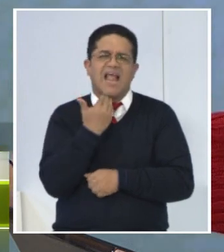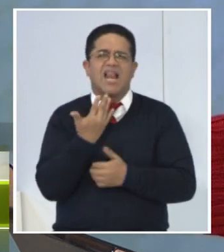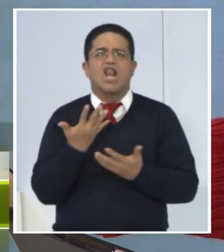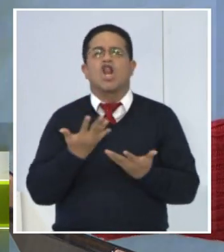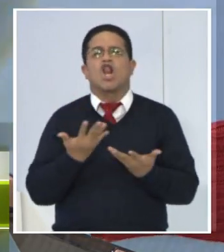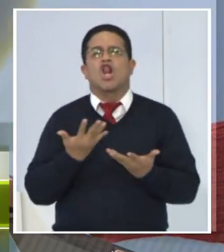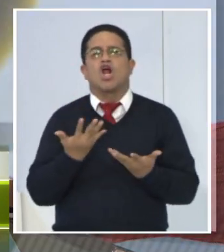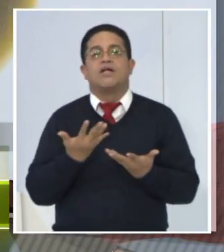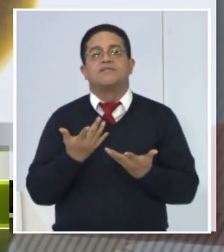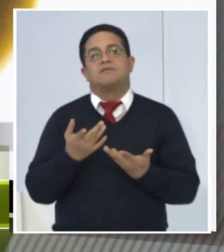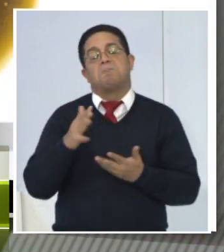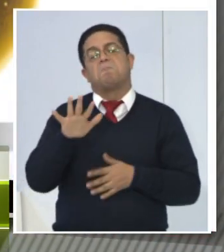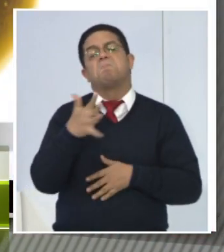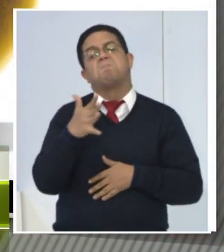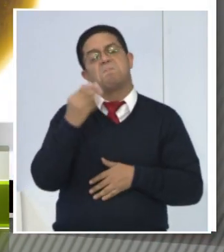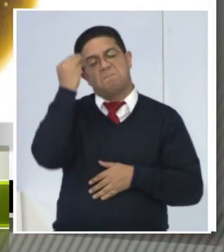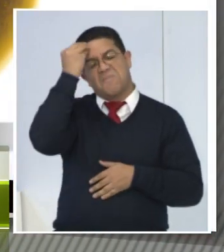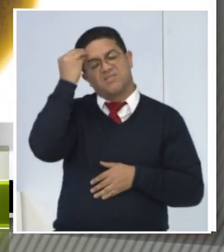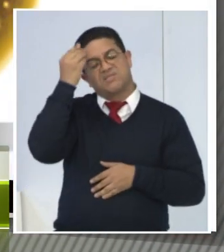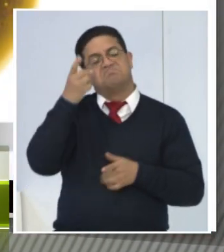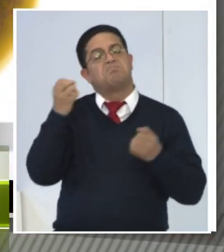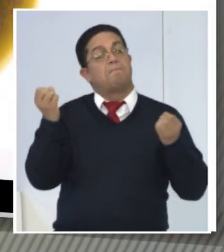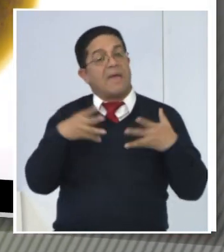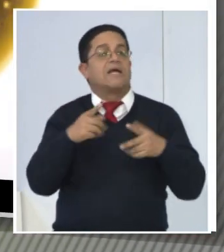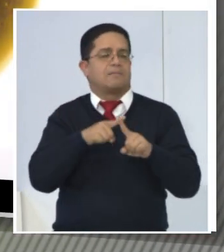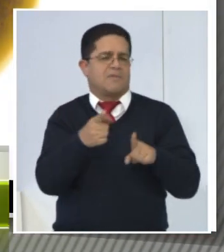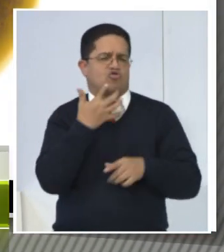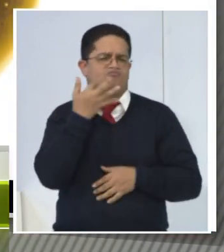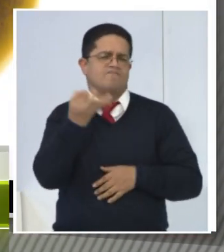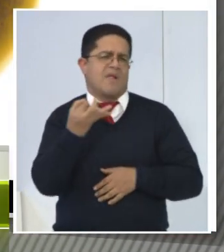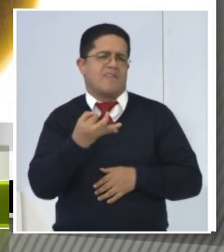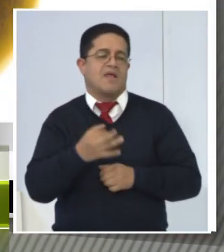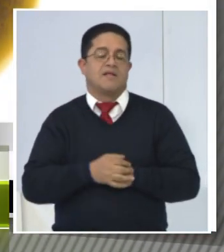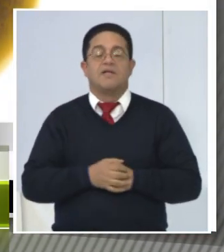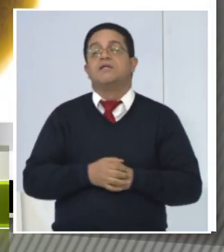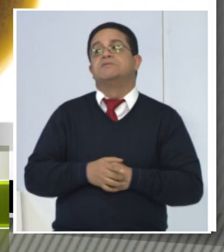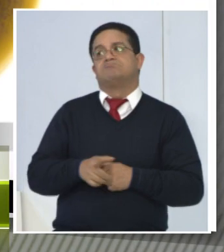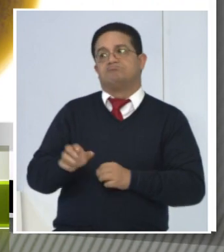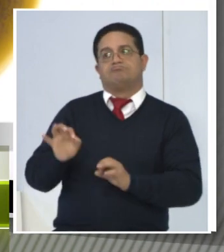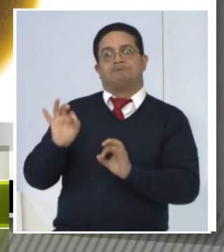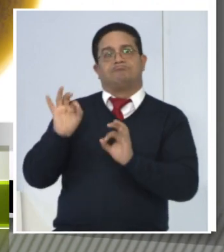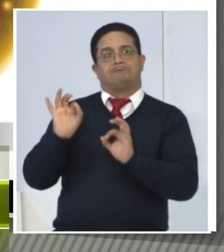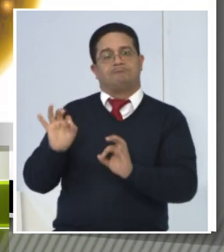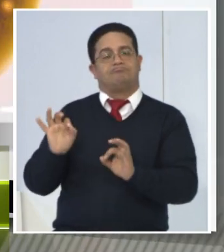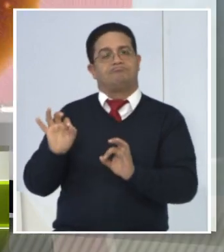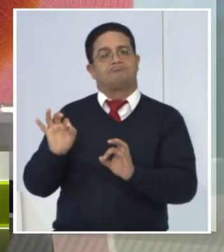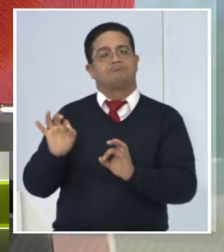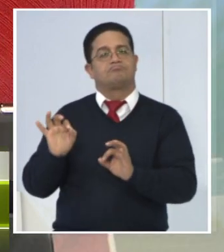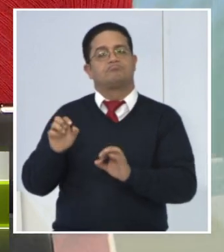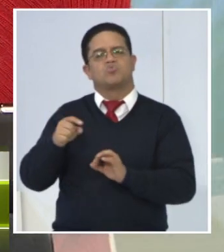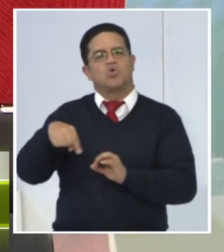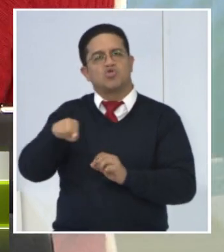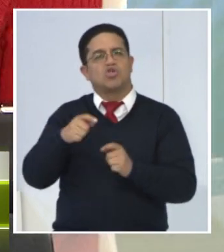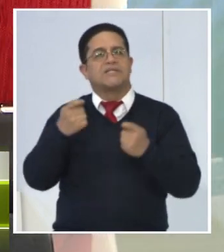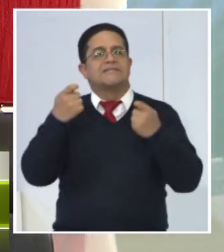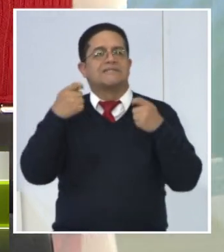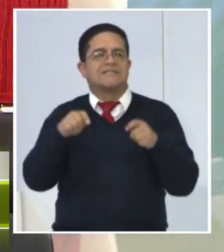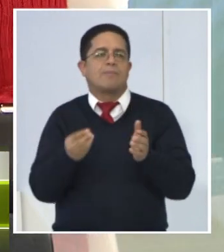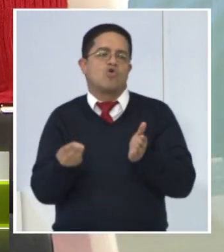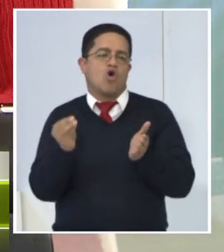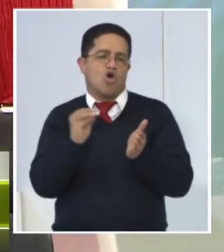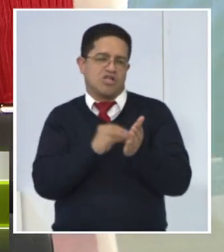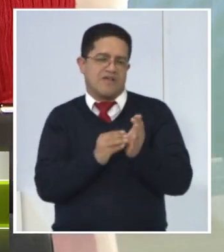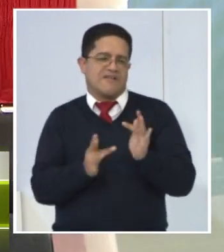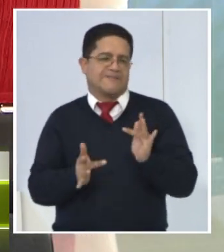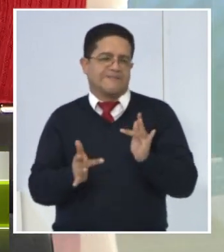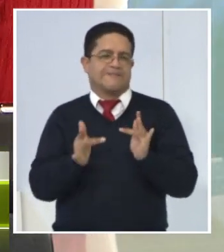verdad, pareciese mágico, pero es una realidad. Por supuesto. Nosotros estamos intentando conectarnos nuevamente